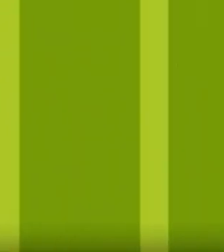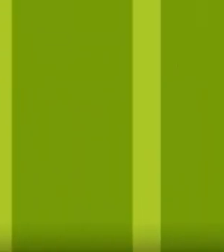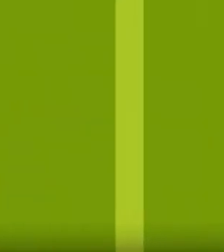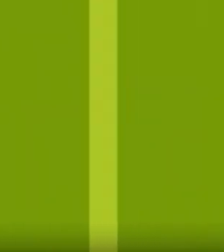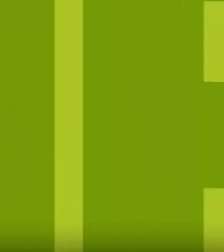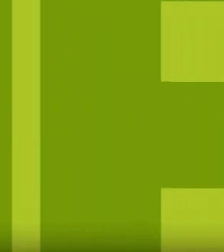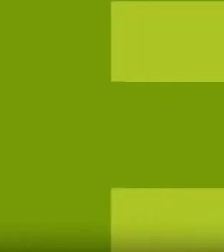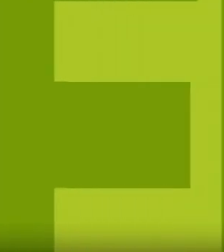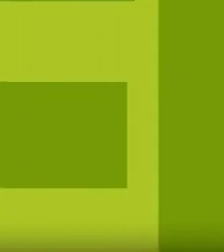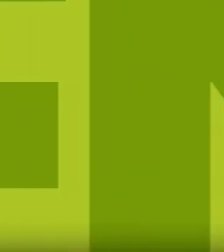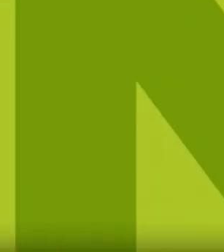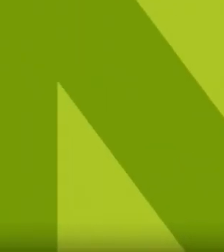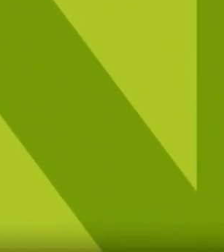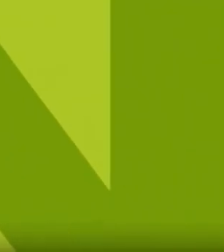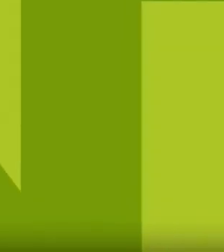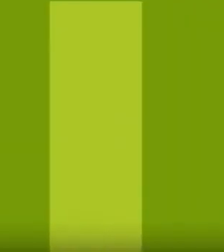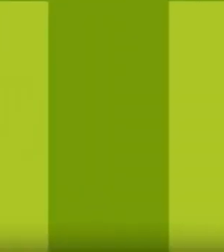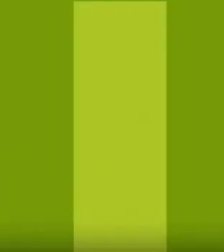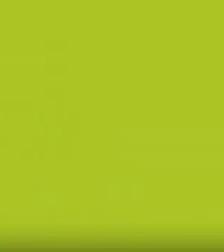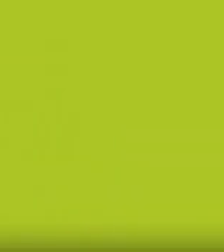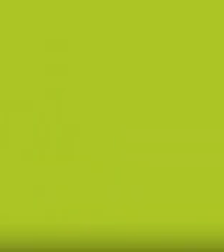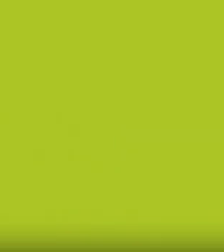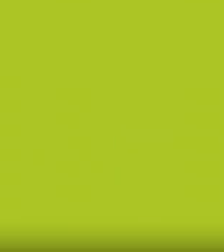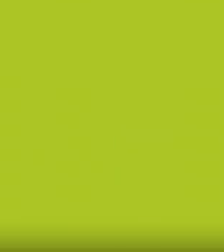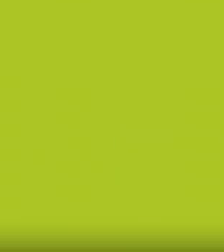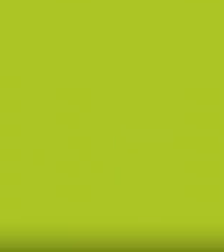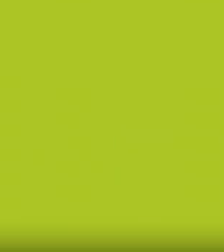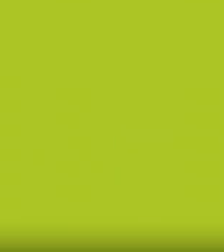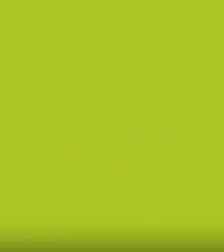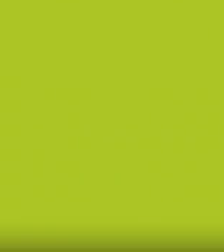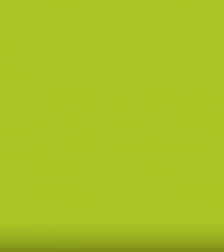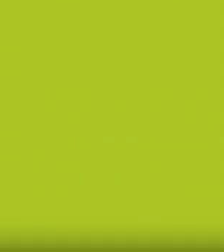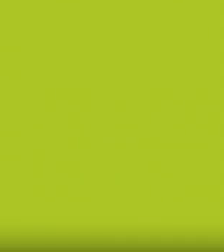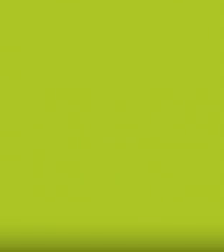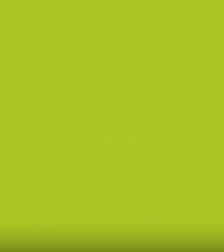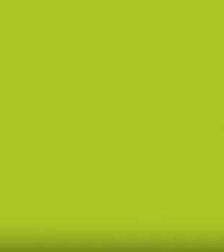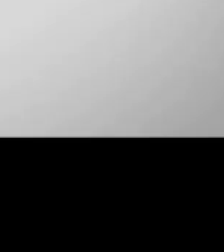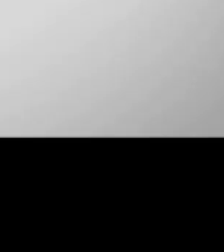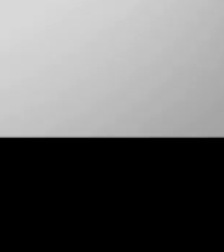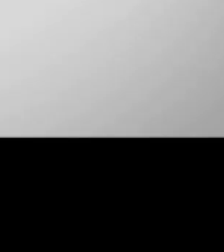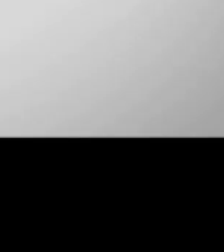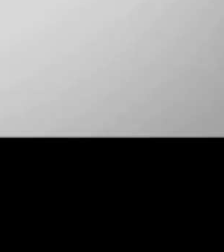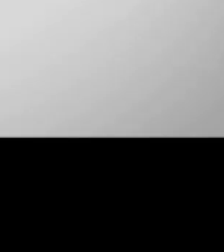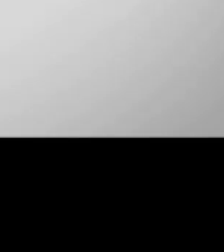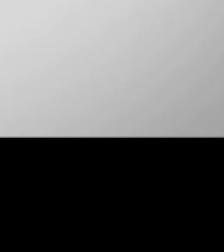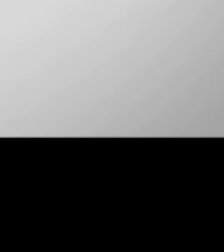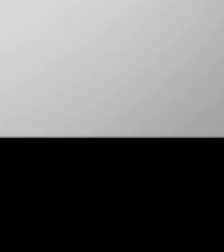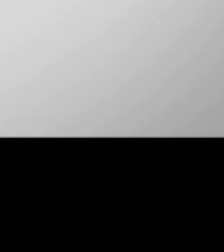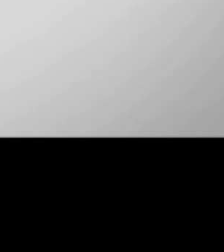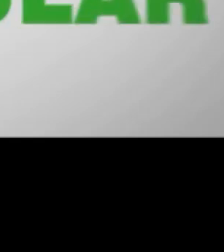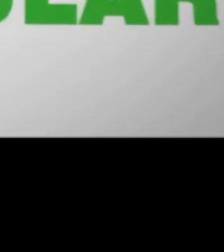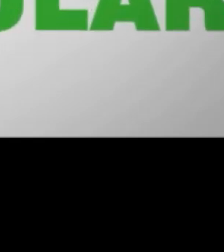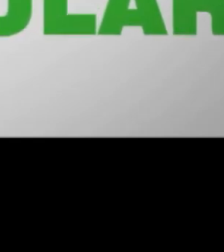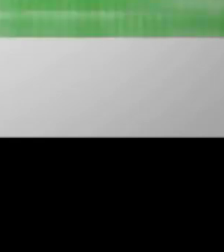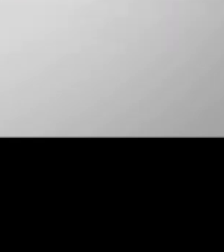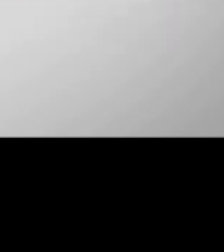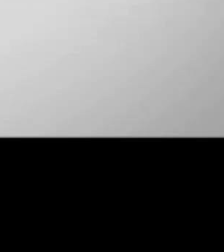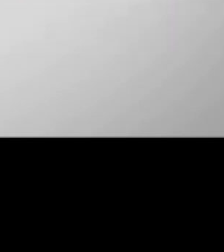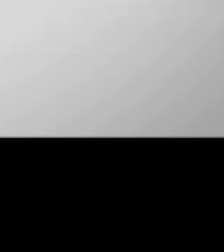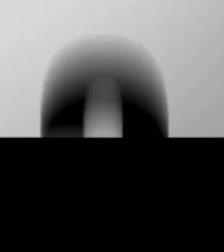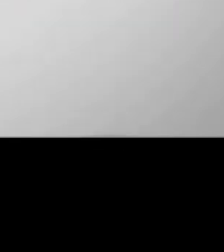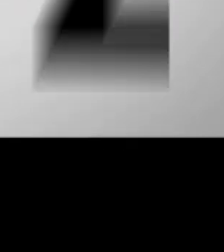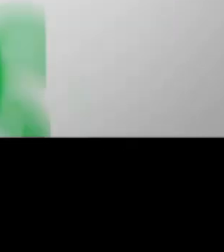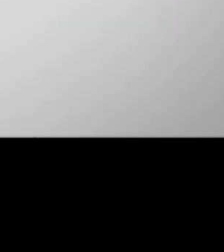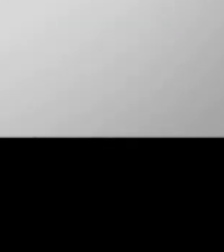Estás viendo Oriente Noticias. Si usted se encuentra en mora con el pago del impuesto vehicular